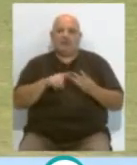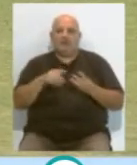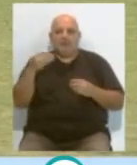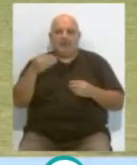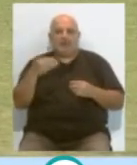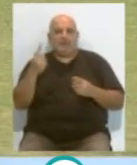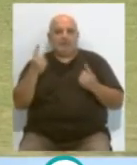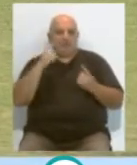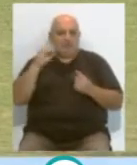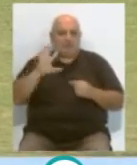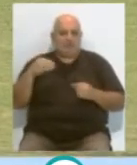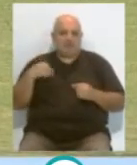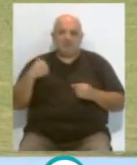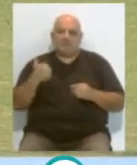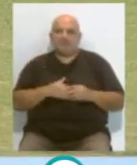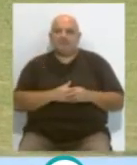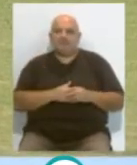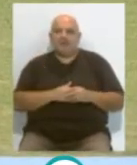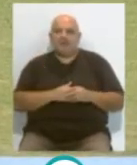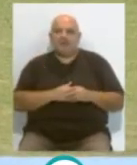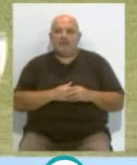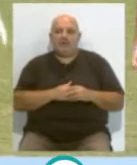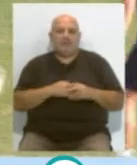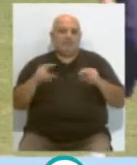B, que están en este caso